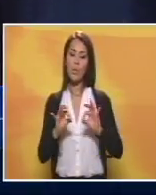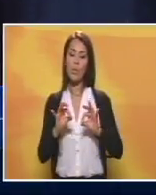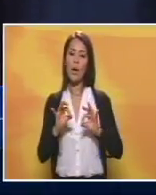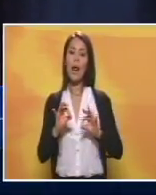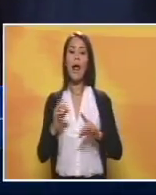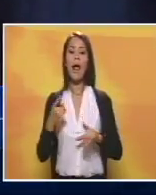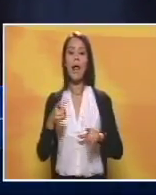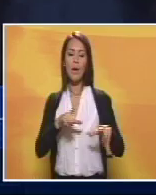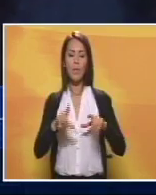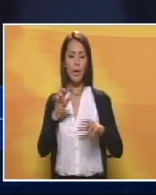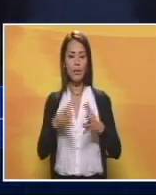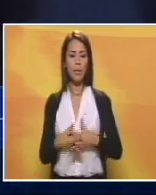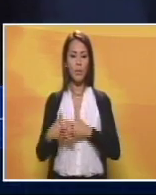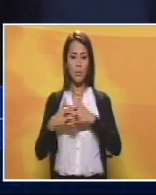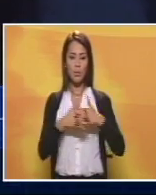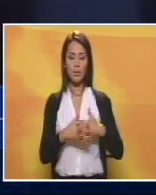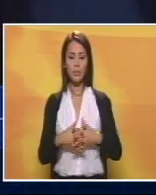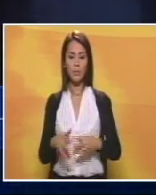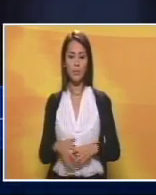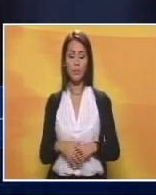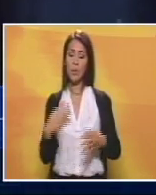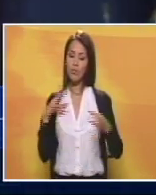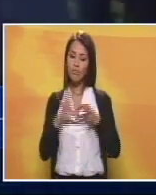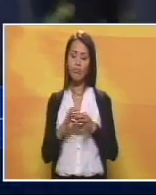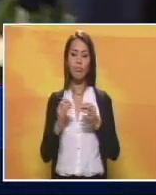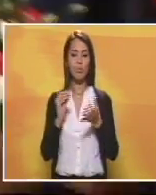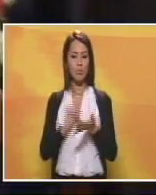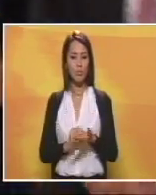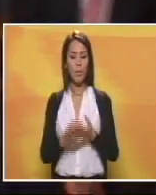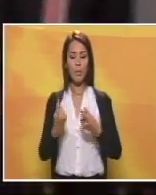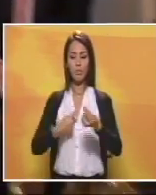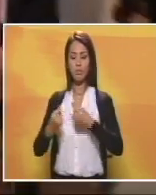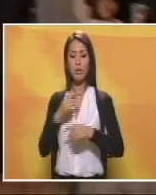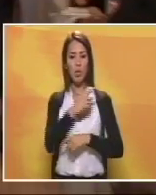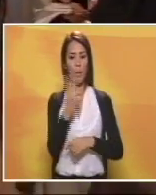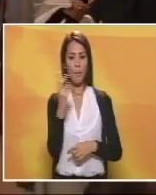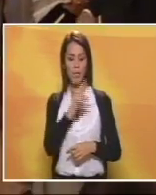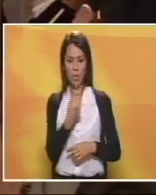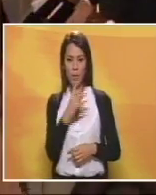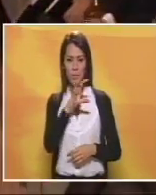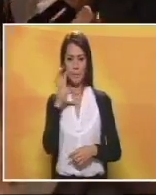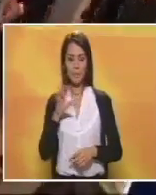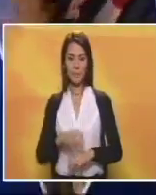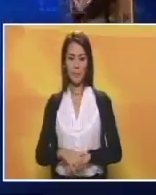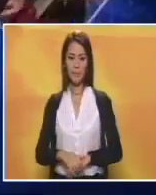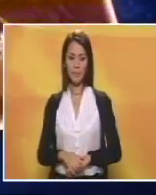en Florida, donde además reafirmarán la alianza y los vínculos comerciales entre ambos países.